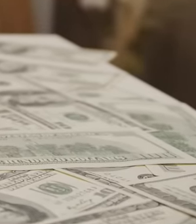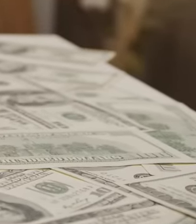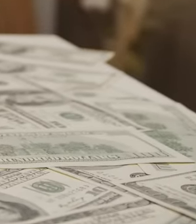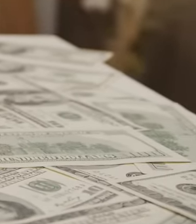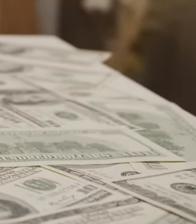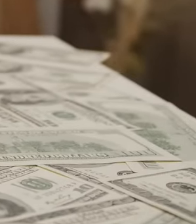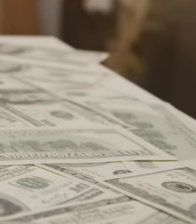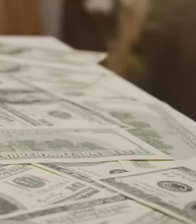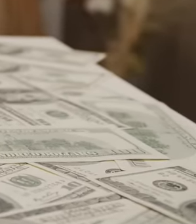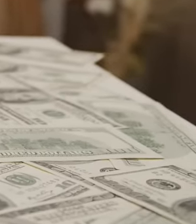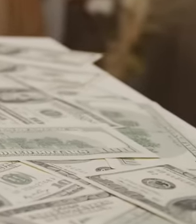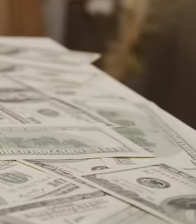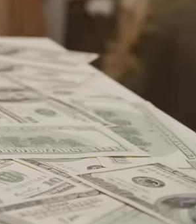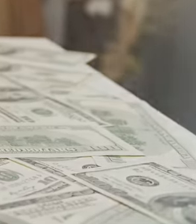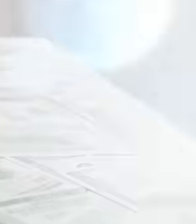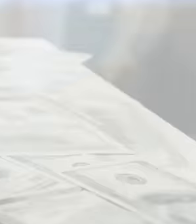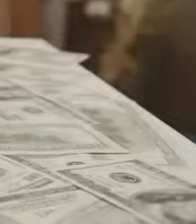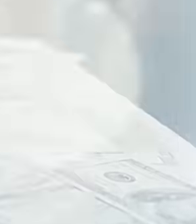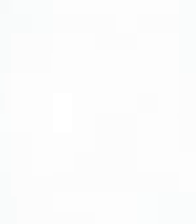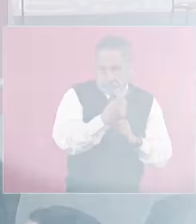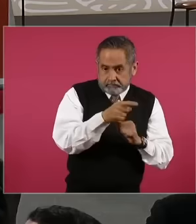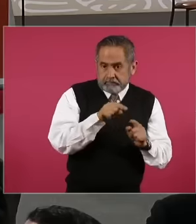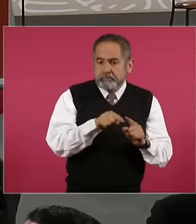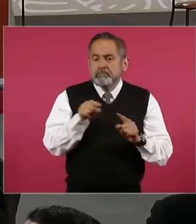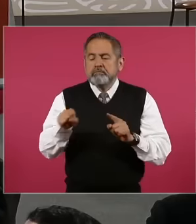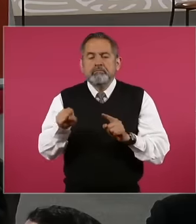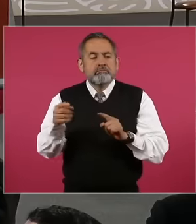65.263.942 pesos, el año 21,